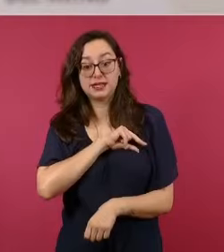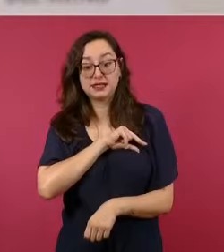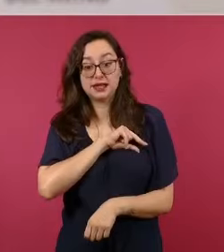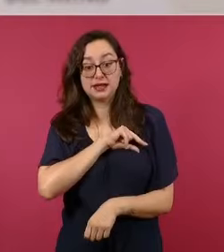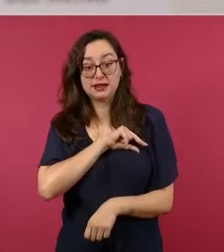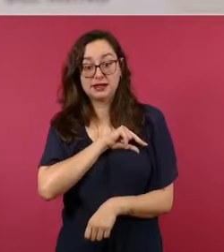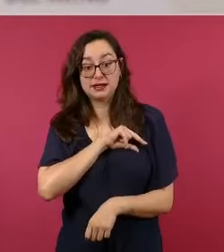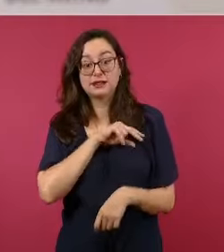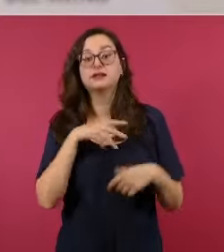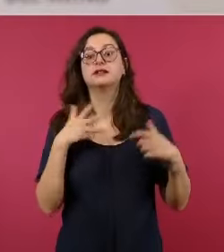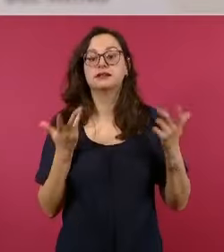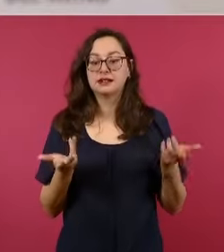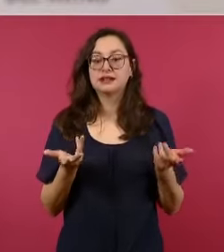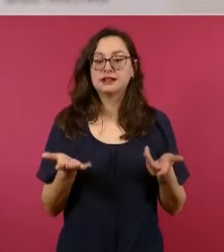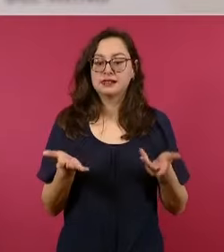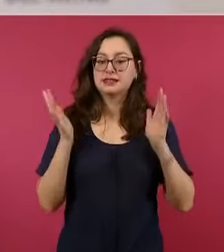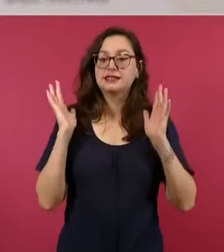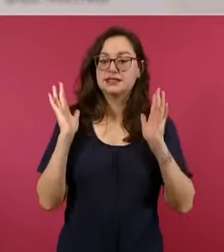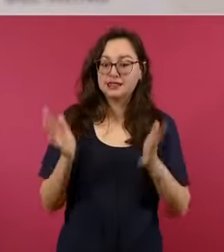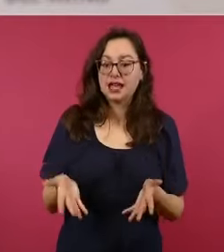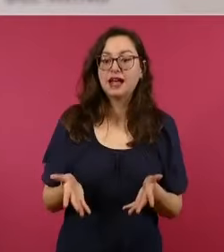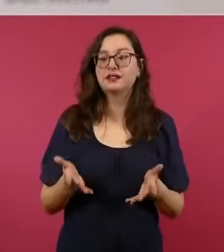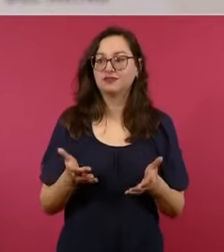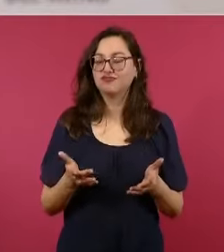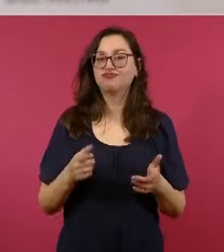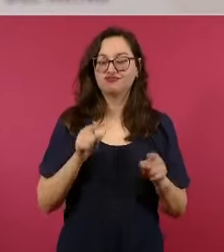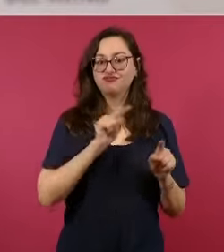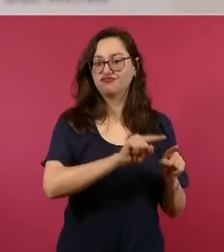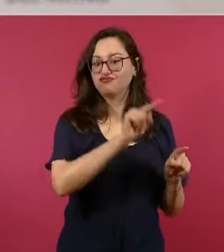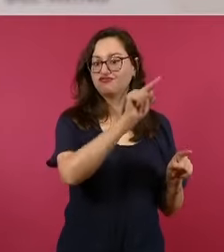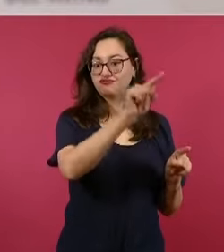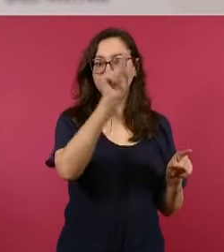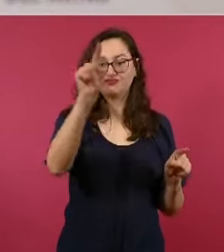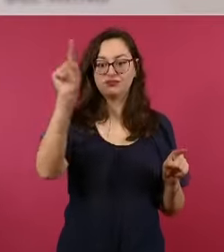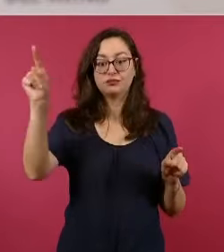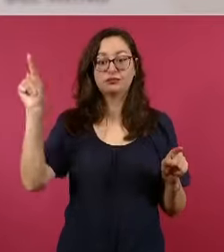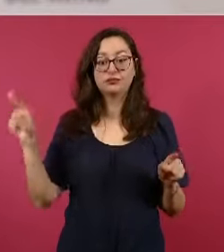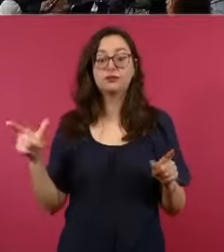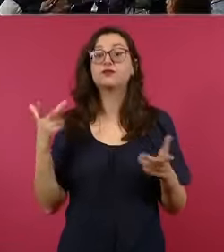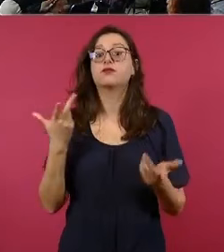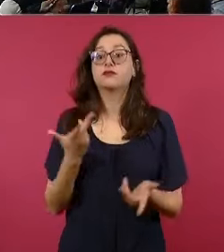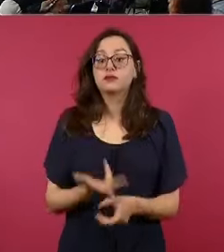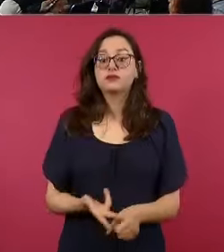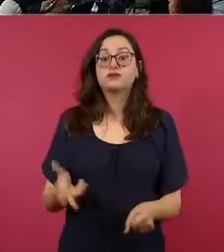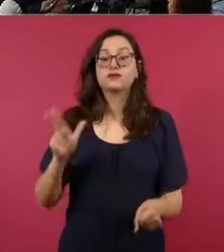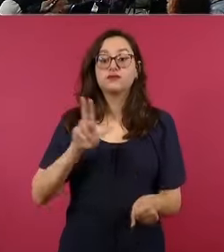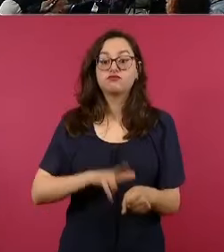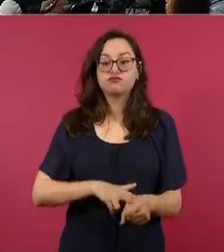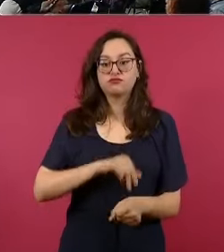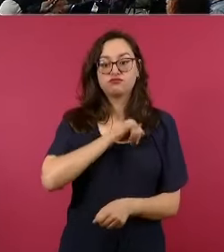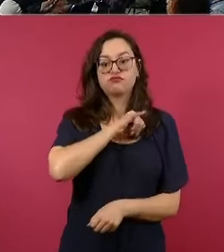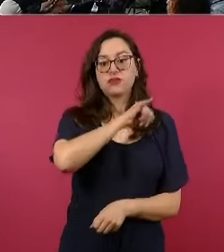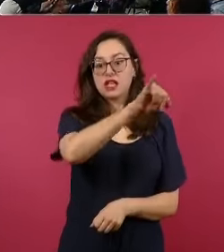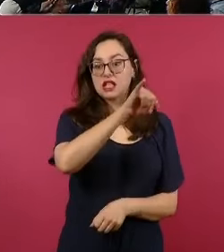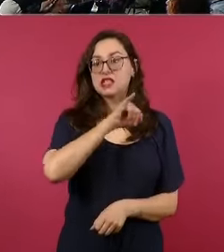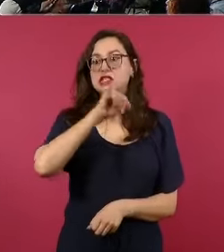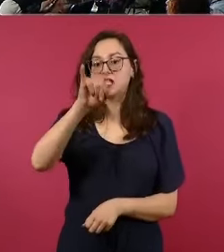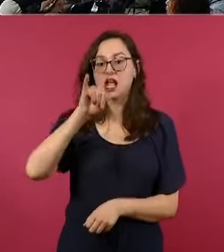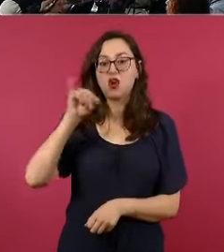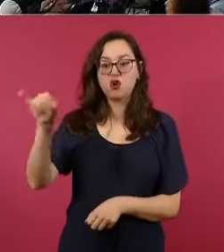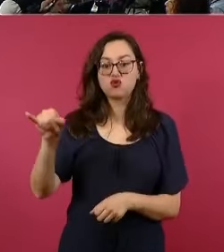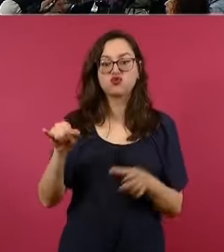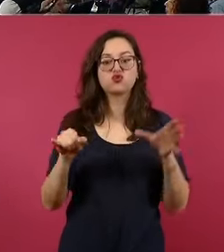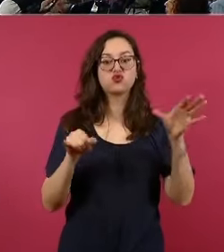yendo ya a todos estos hospitales pero fundamentalmente son hospitales comunitarios básicos y